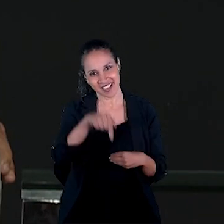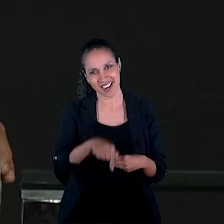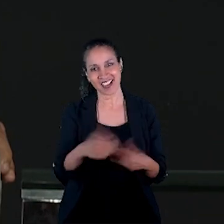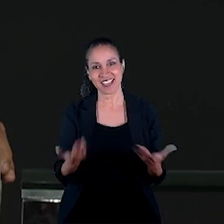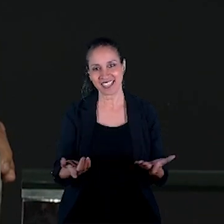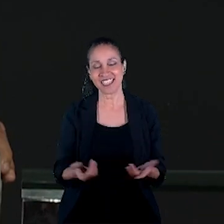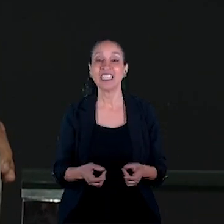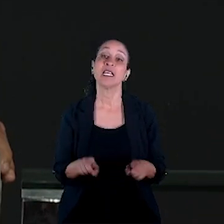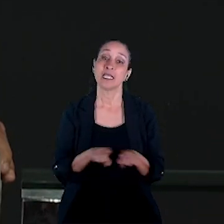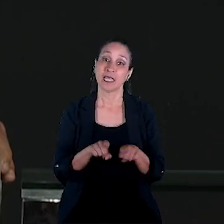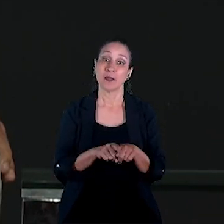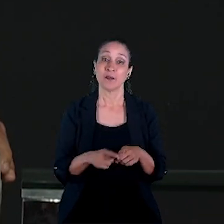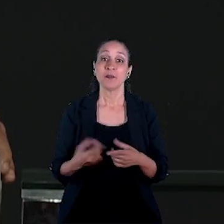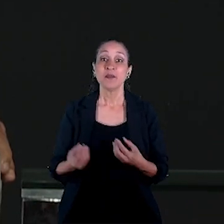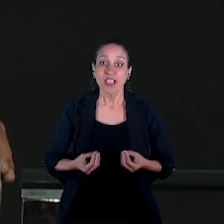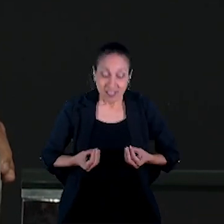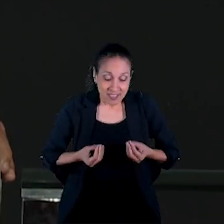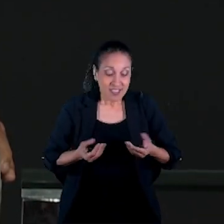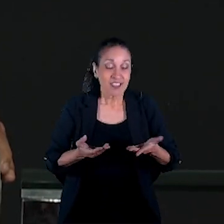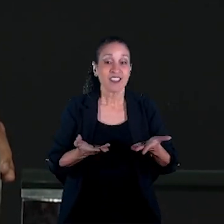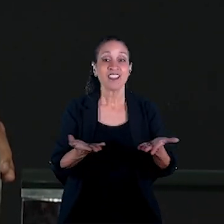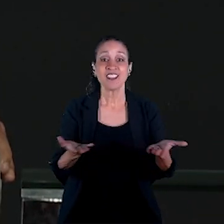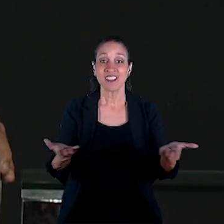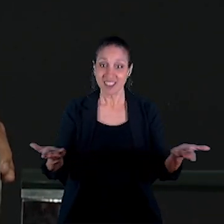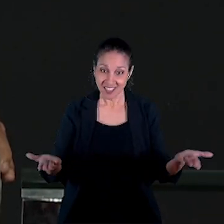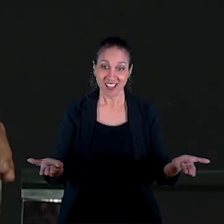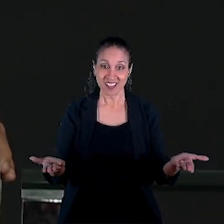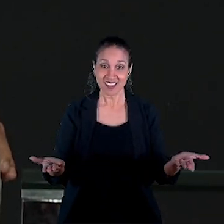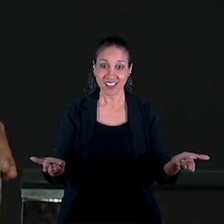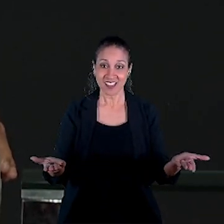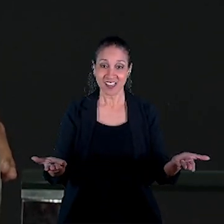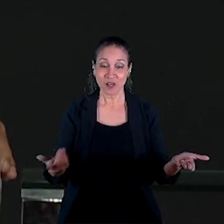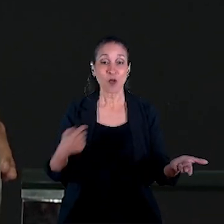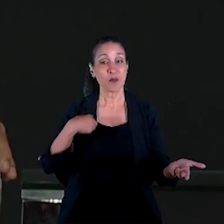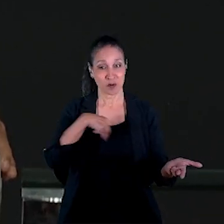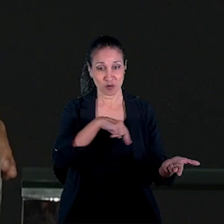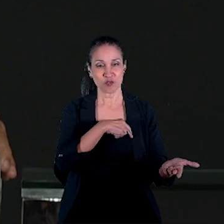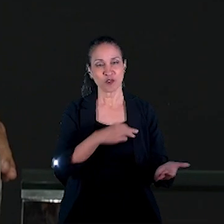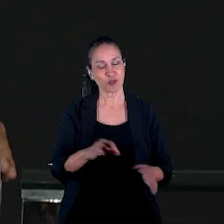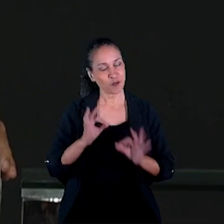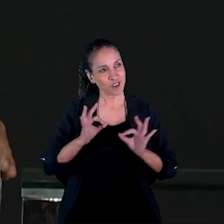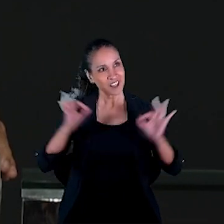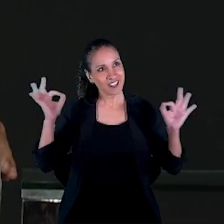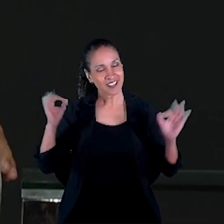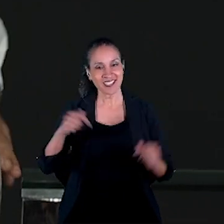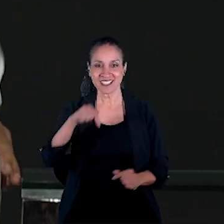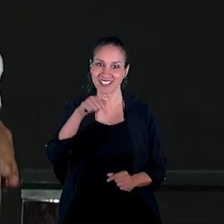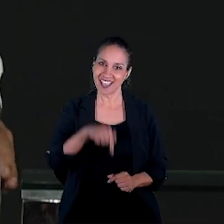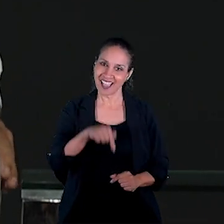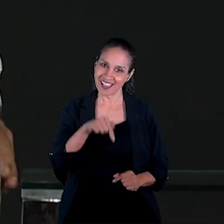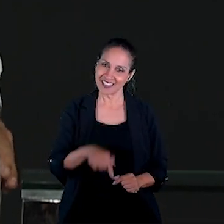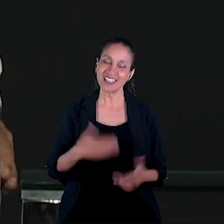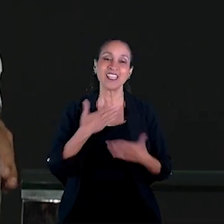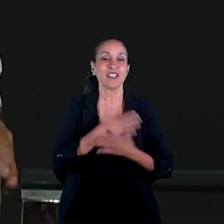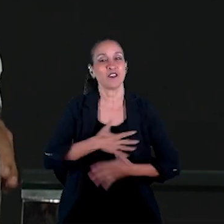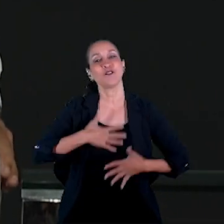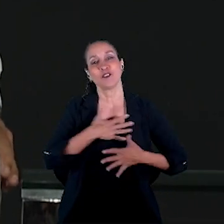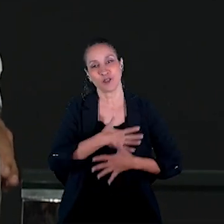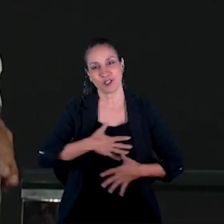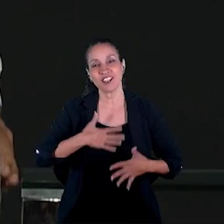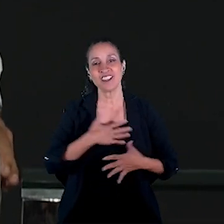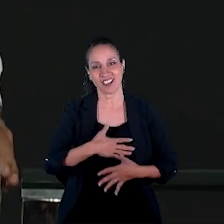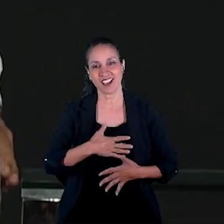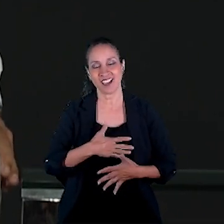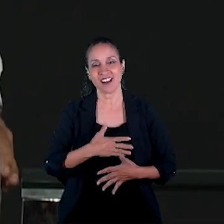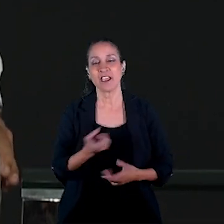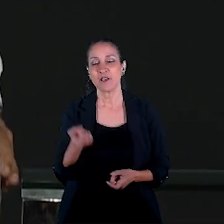nos haya ofrecido su hospitalidad para nosotros muy grato haber podido estar y todavía nos falta disfrutar eh unos